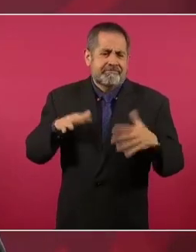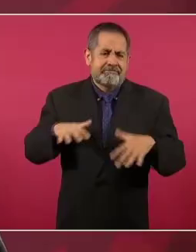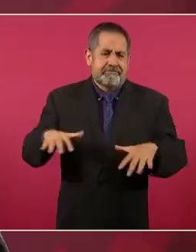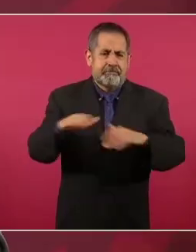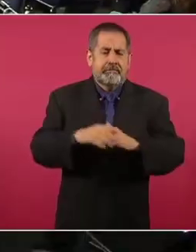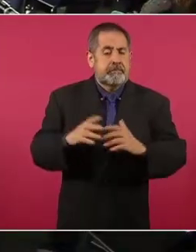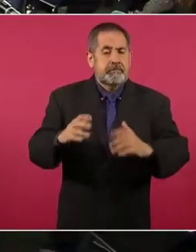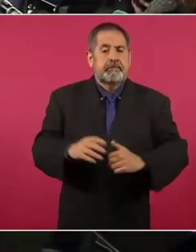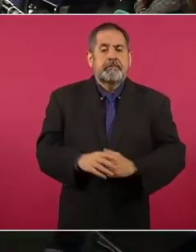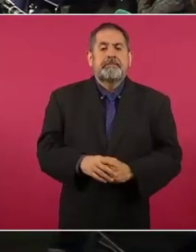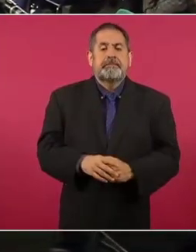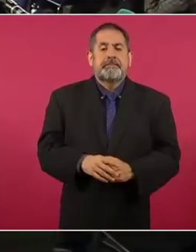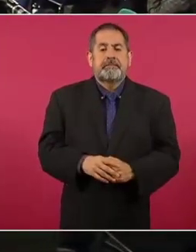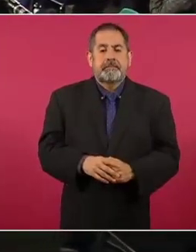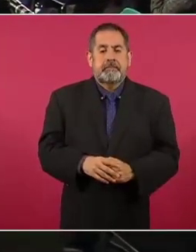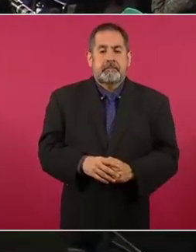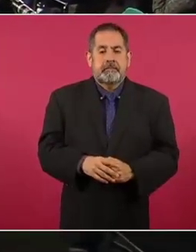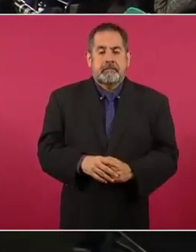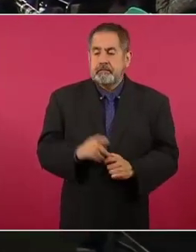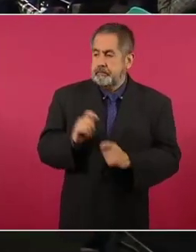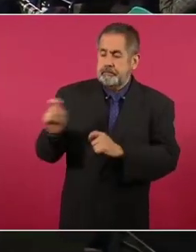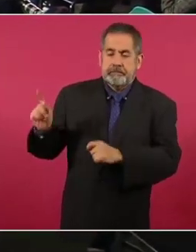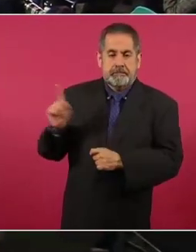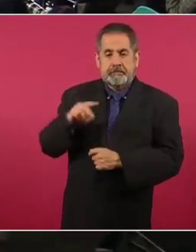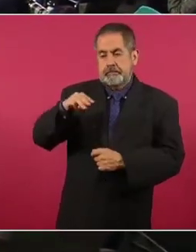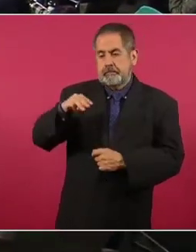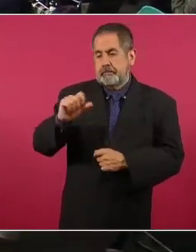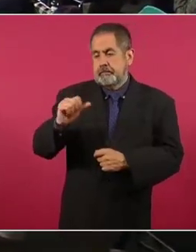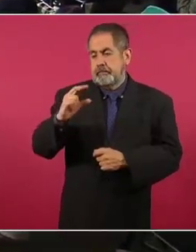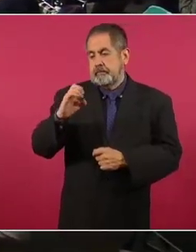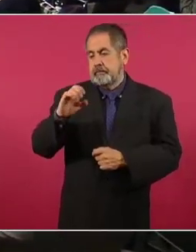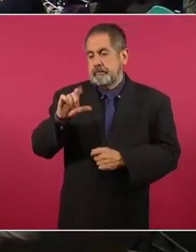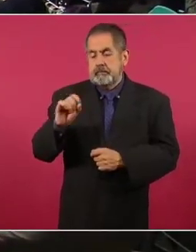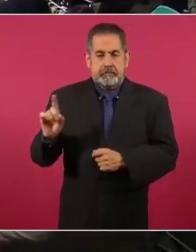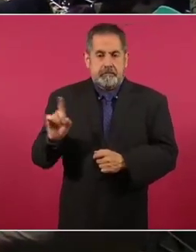Bueno, pues vamos con Marcelo.